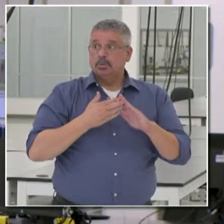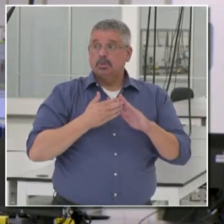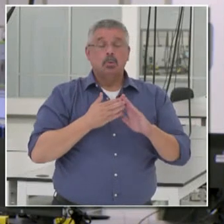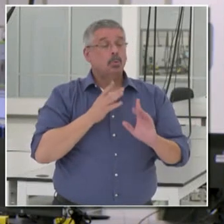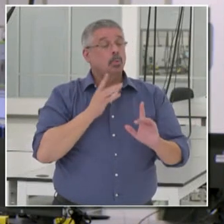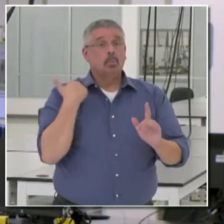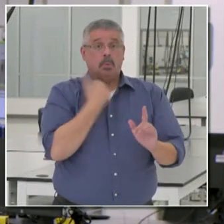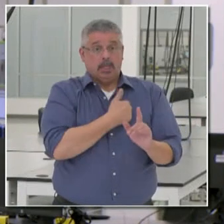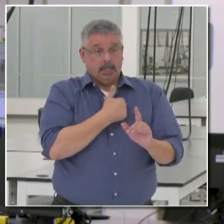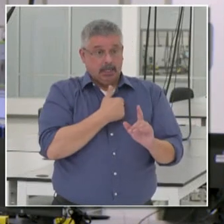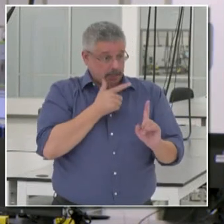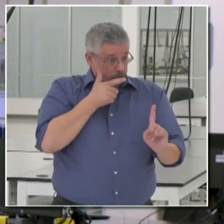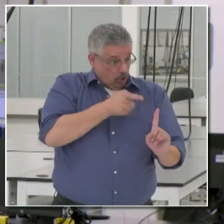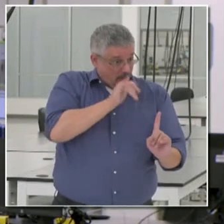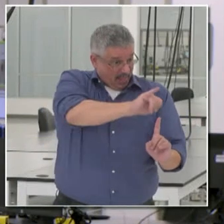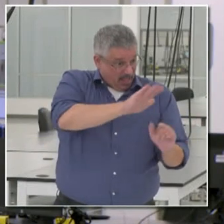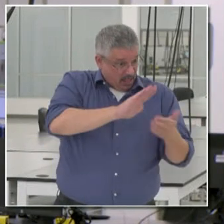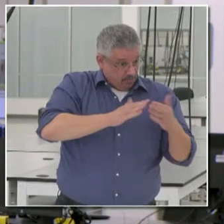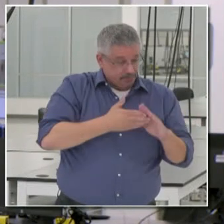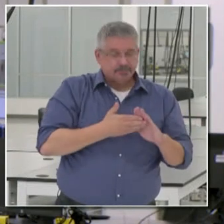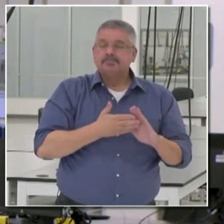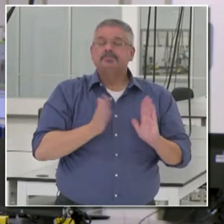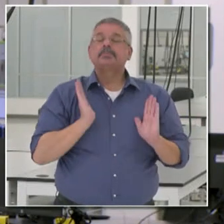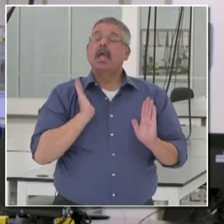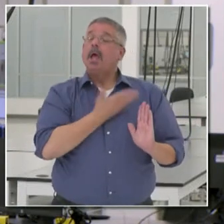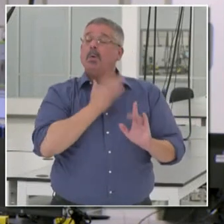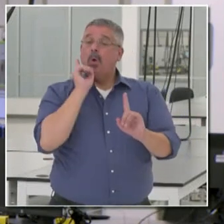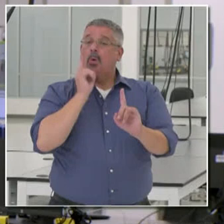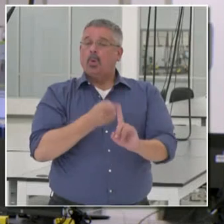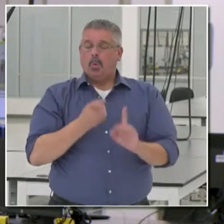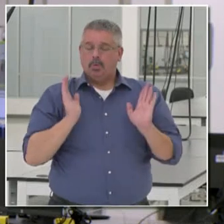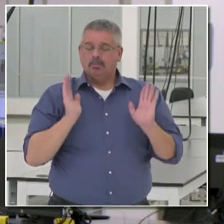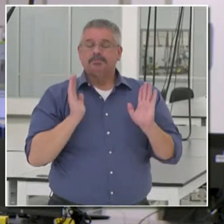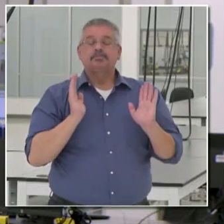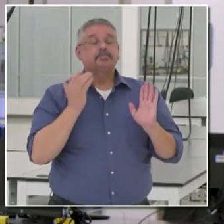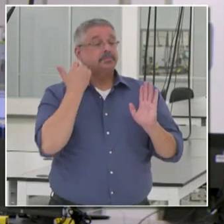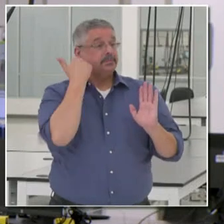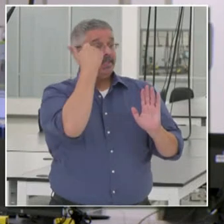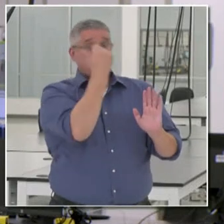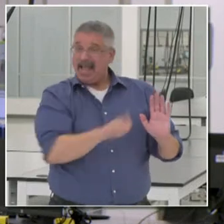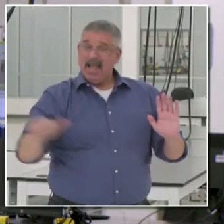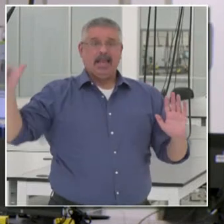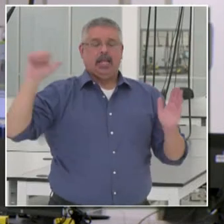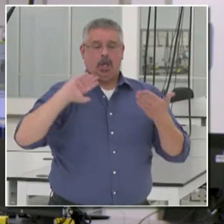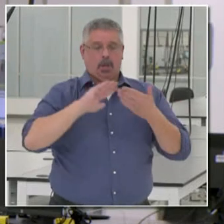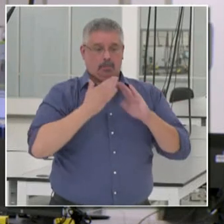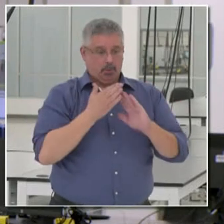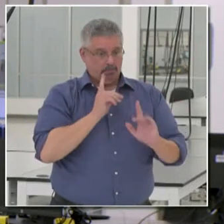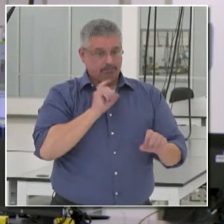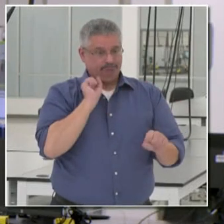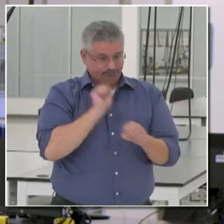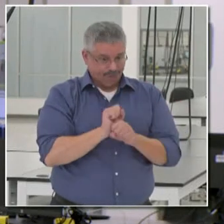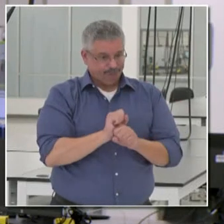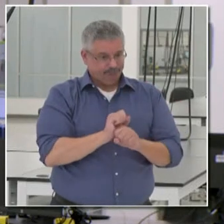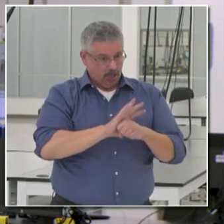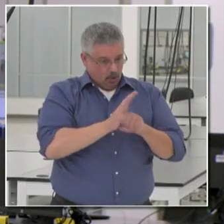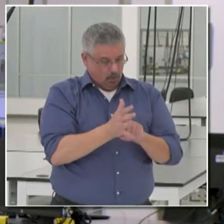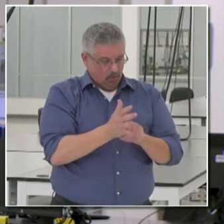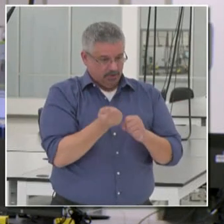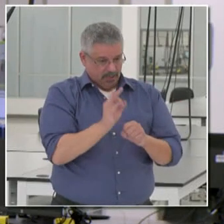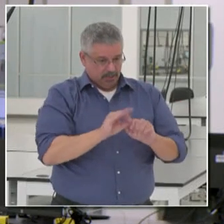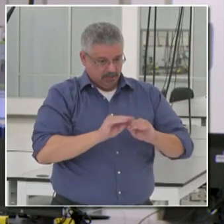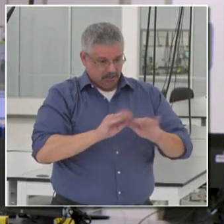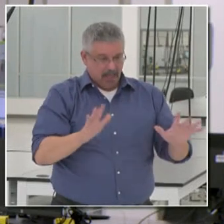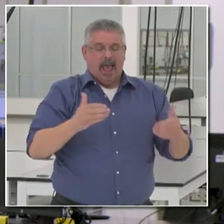si comunidades específicas en las que dirigimos recursos el objetivo de nuestro grupo de trabajo es que cualquier comunidad impactada por la